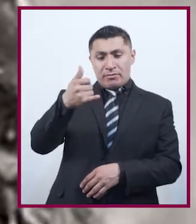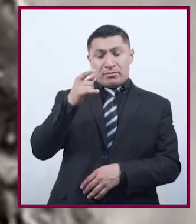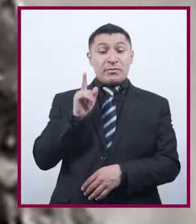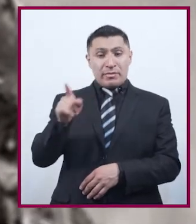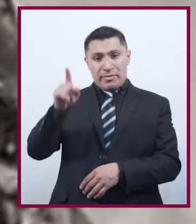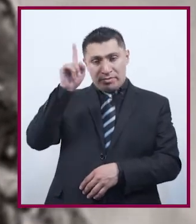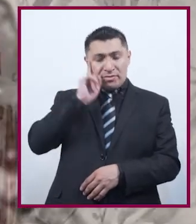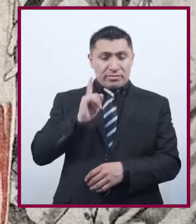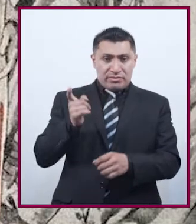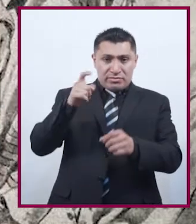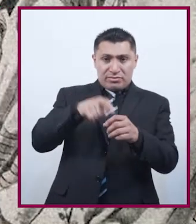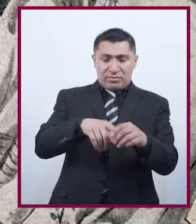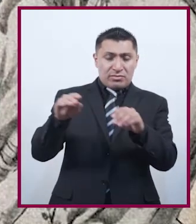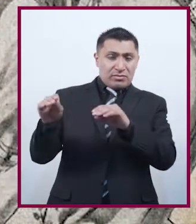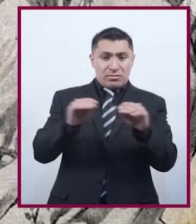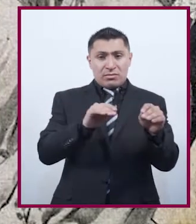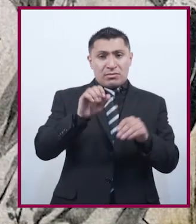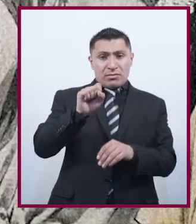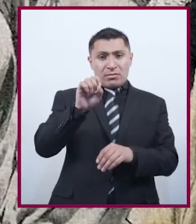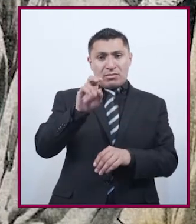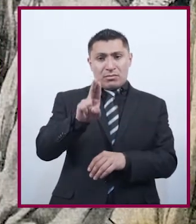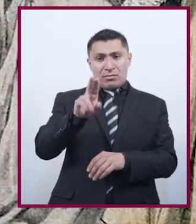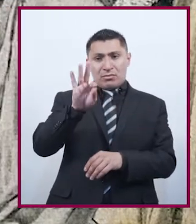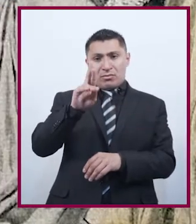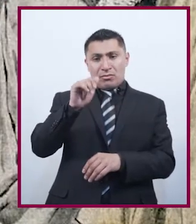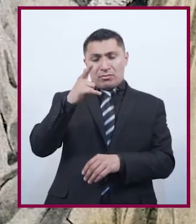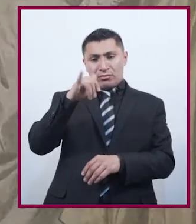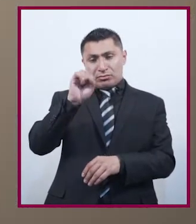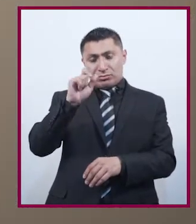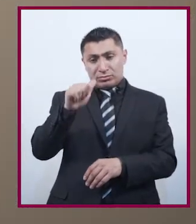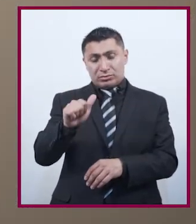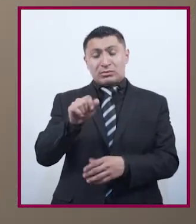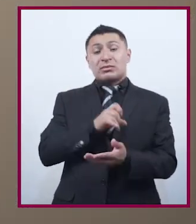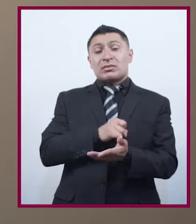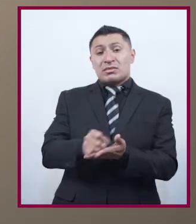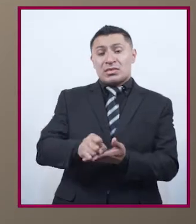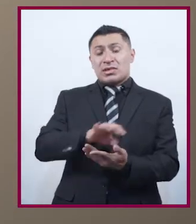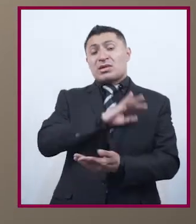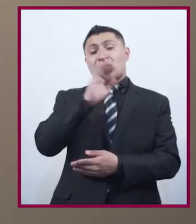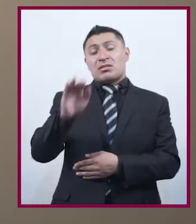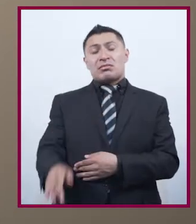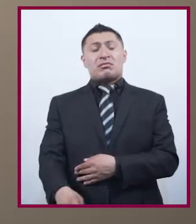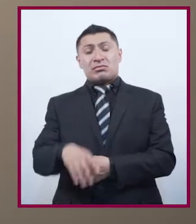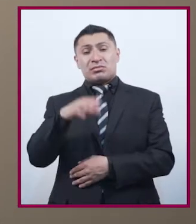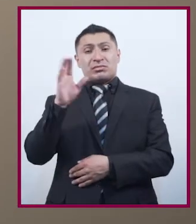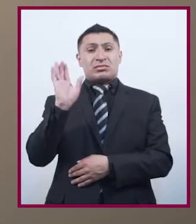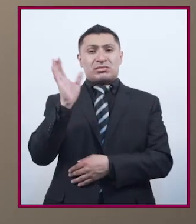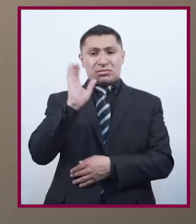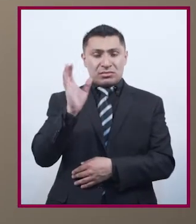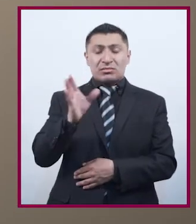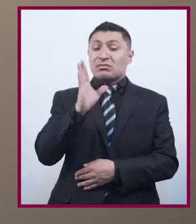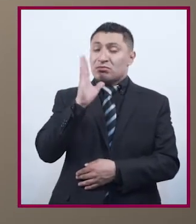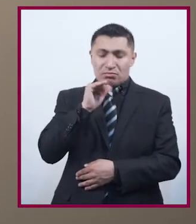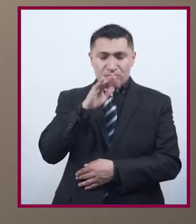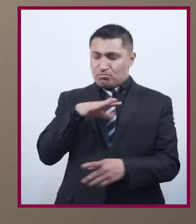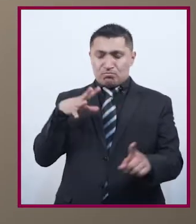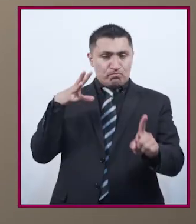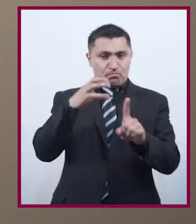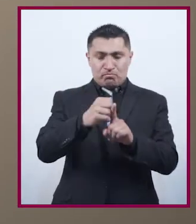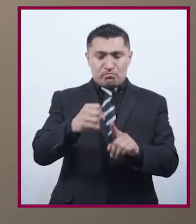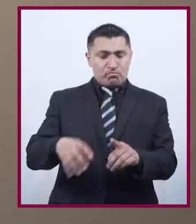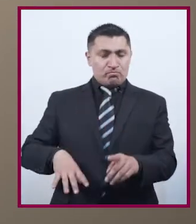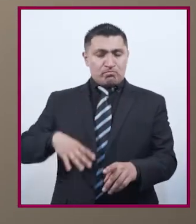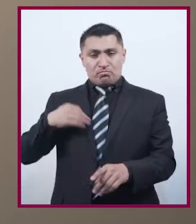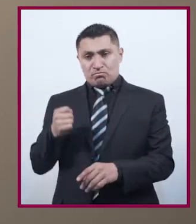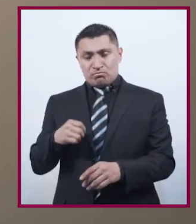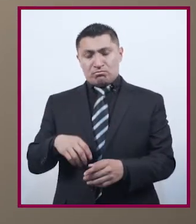Emily Davidson, pertenecía al movimiento sufragista y decidió suicidarse ante la imposibilidad de conseguir los objetivos